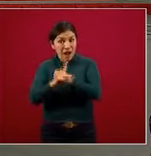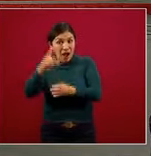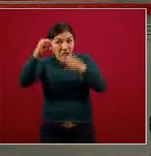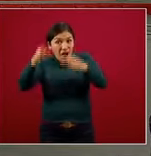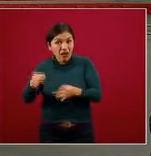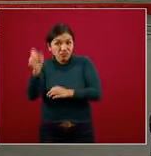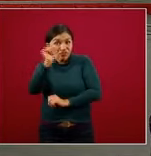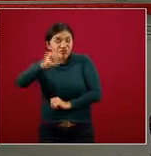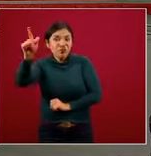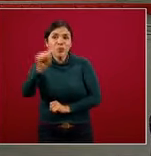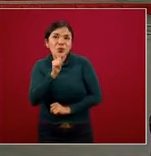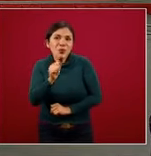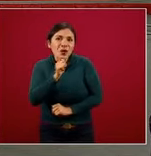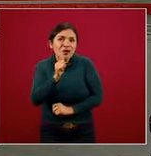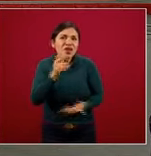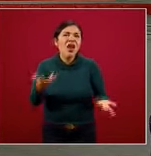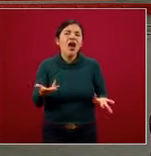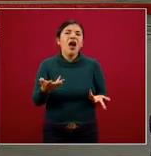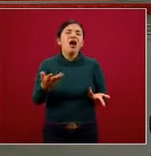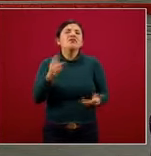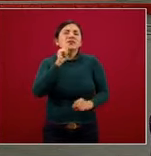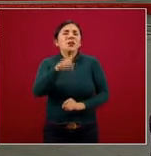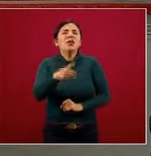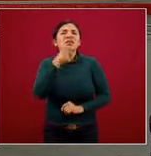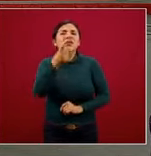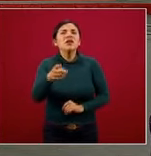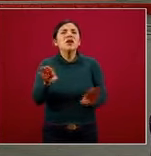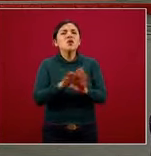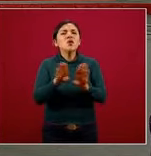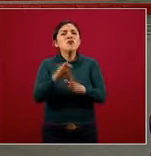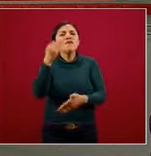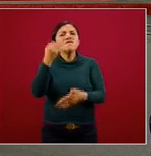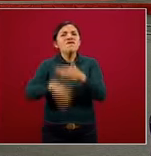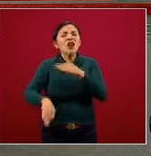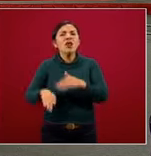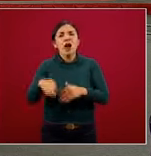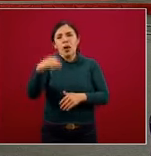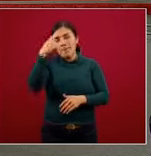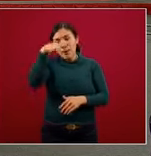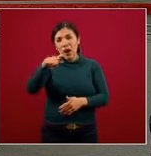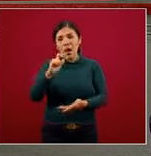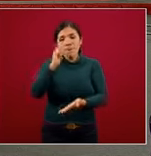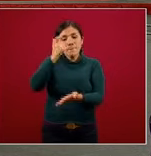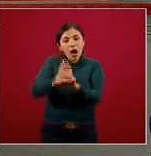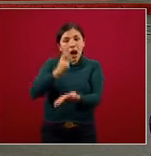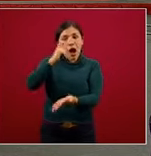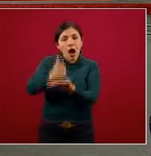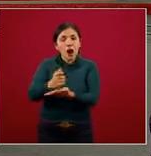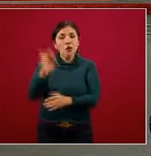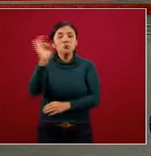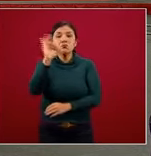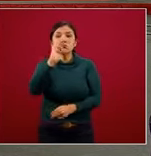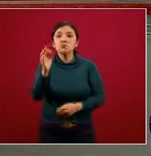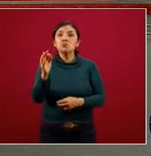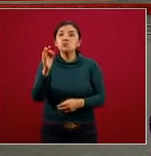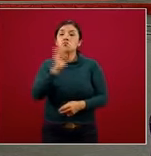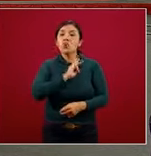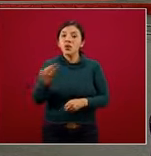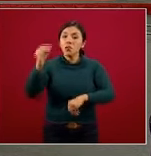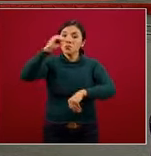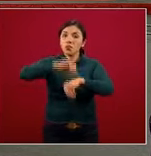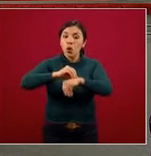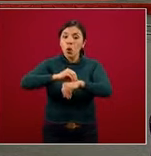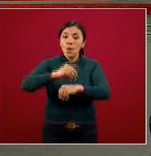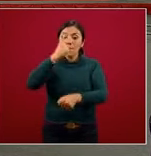mundo, etcétera. También hablaban de esta falta de capacidad de pago que se pudiera generar para poder ser de los